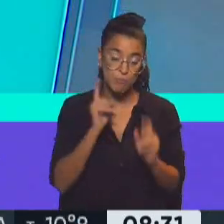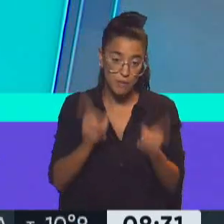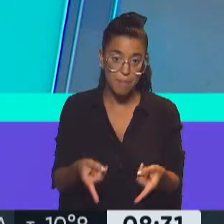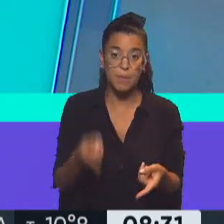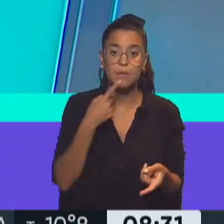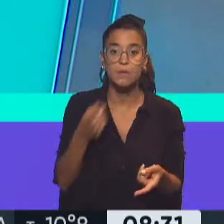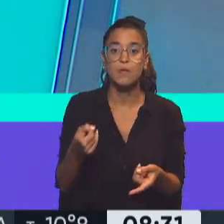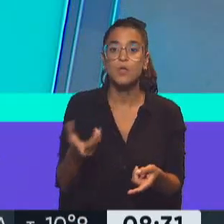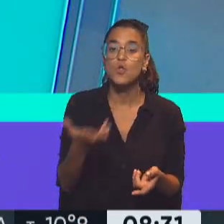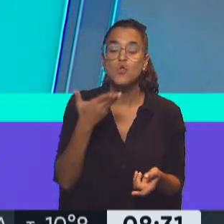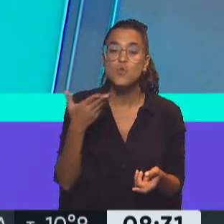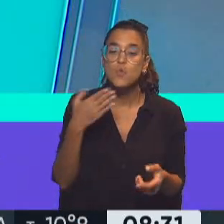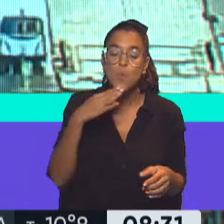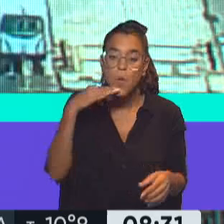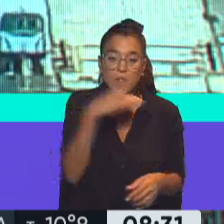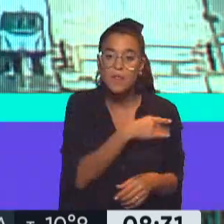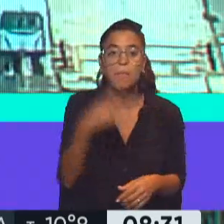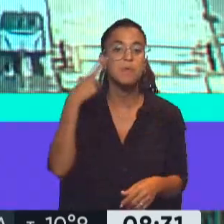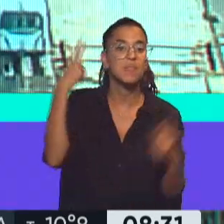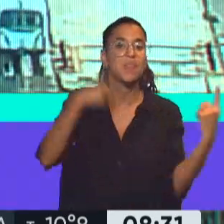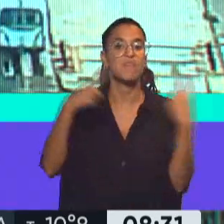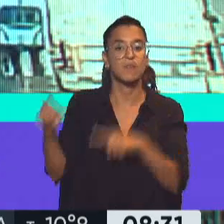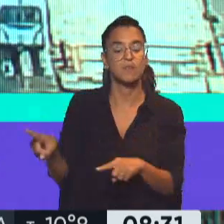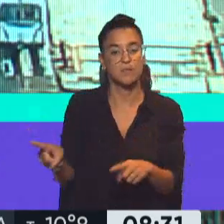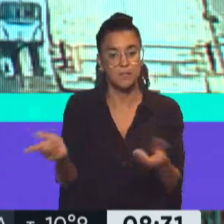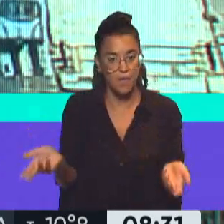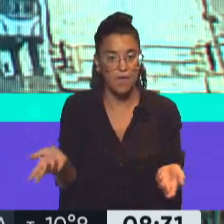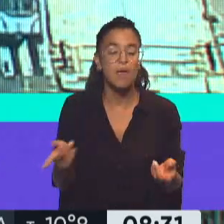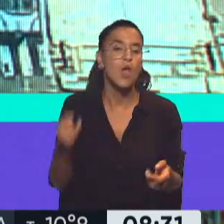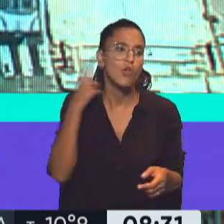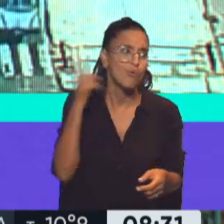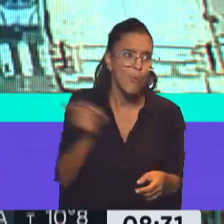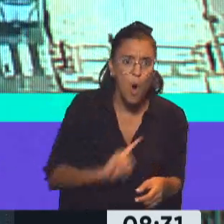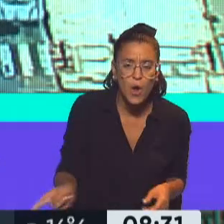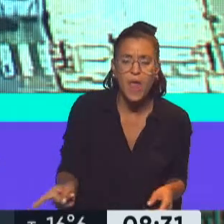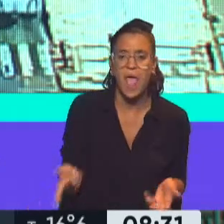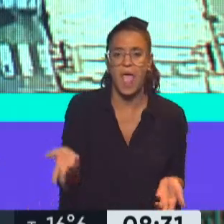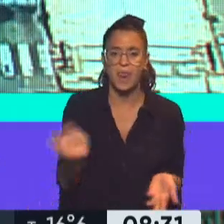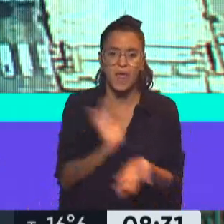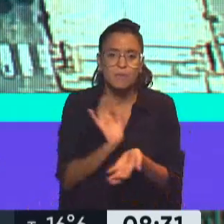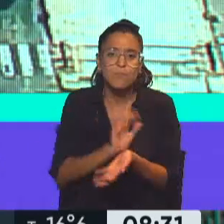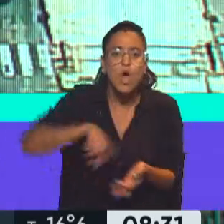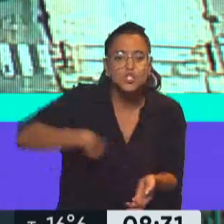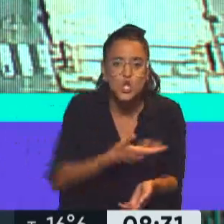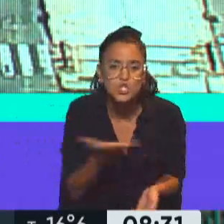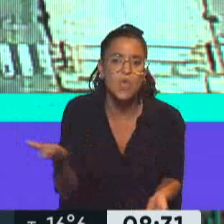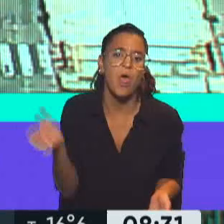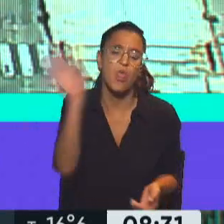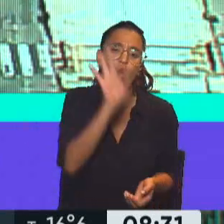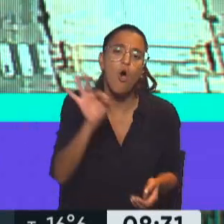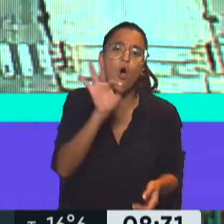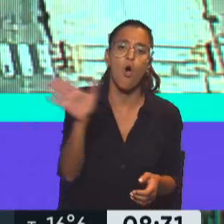para ellos es chino, no lo entienden, porque piensan distinto, afortunadamente. No pueden creer que la sociedad o que la